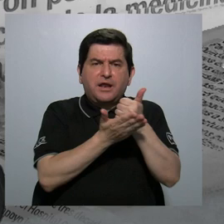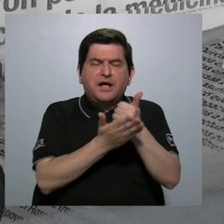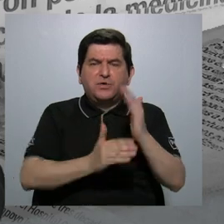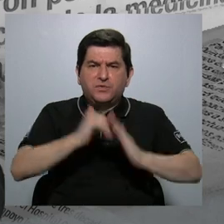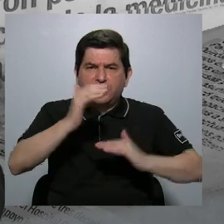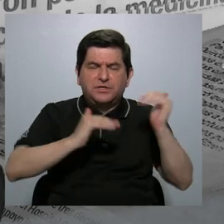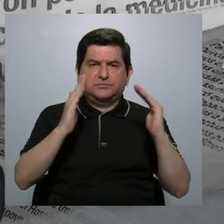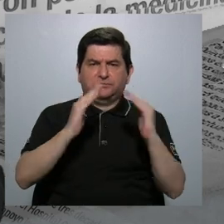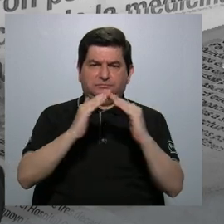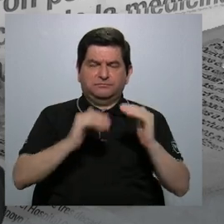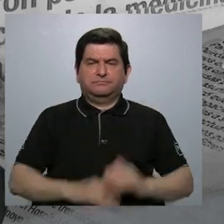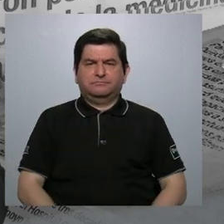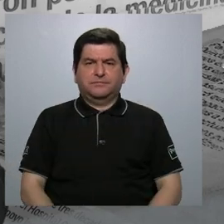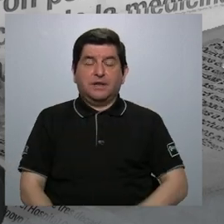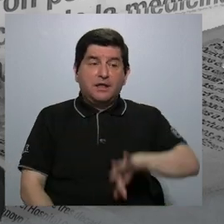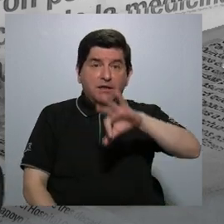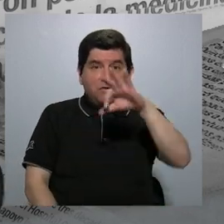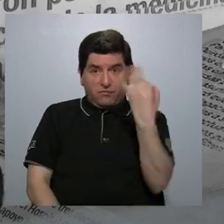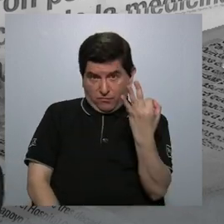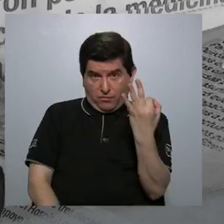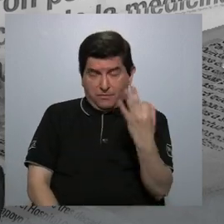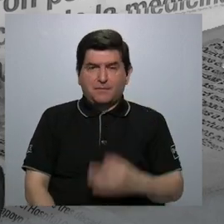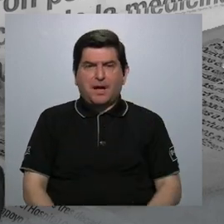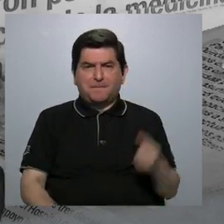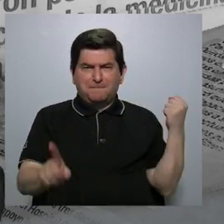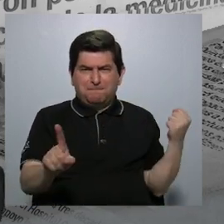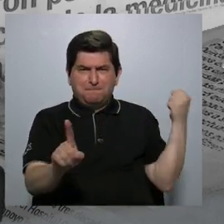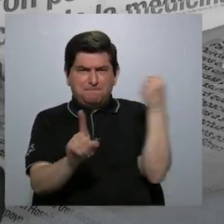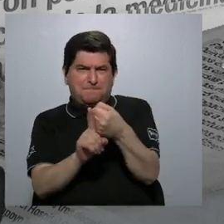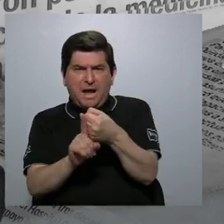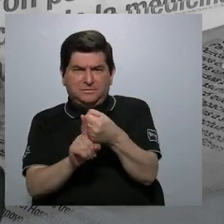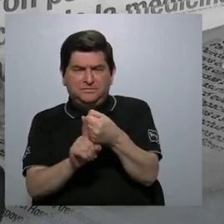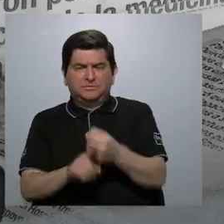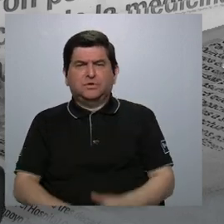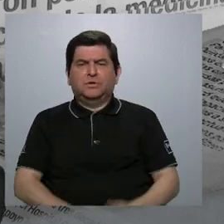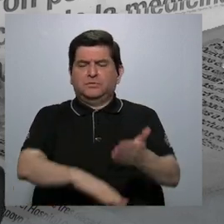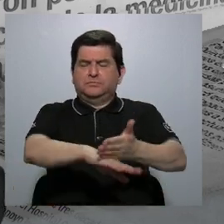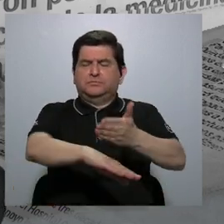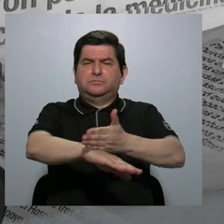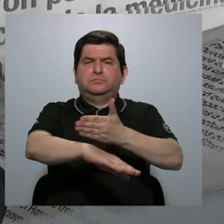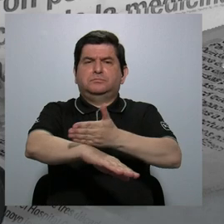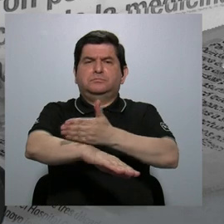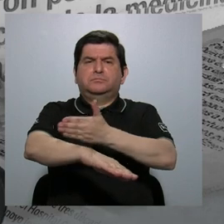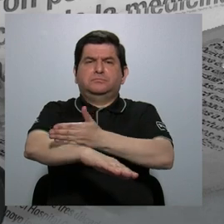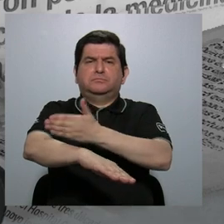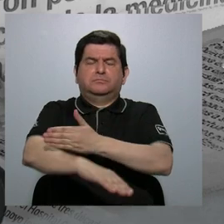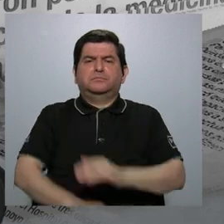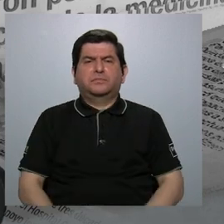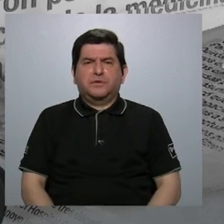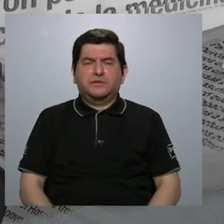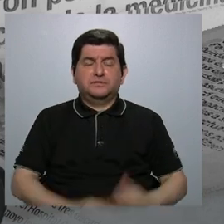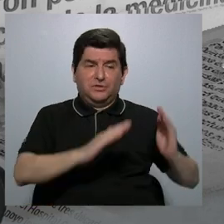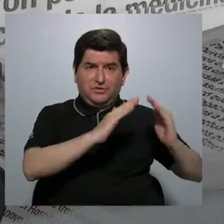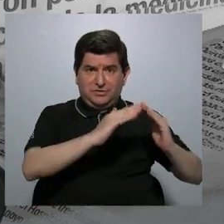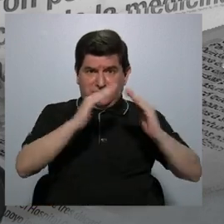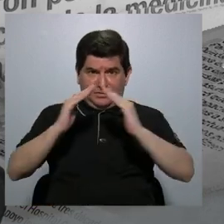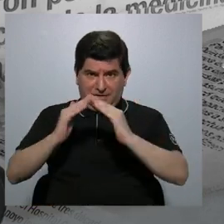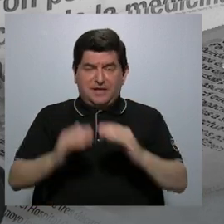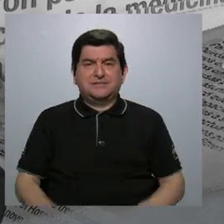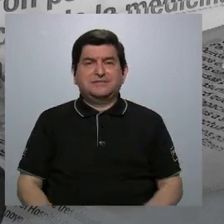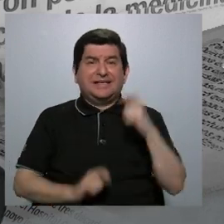vivienda y la forma en cómo ha impactado el crecimiento de la vivienda